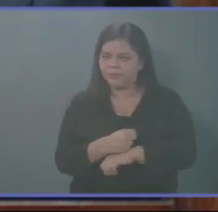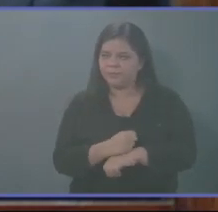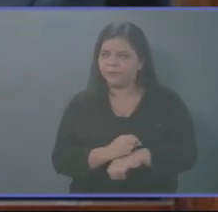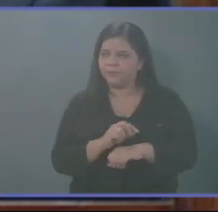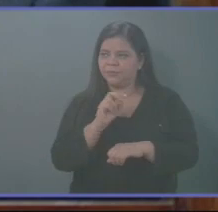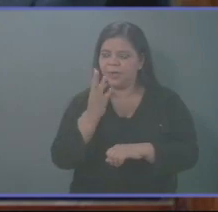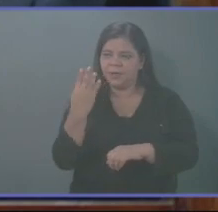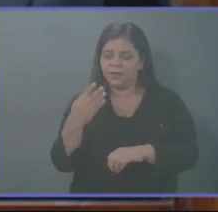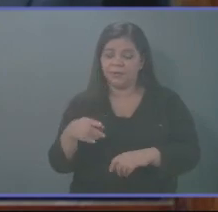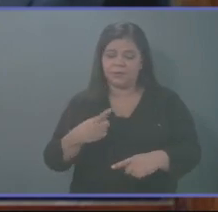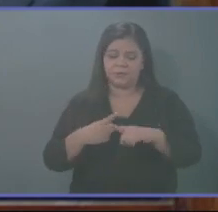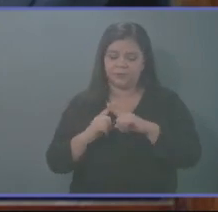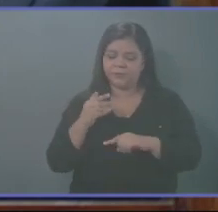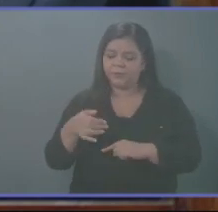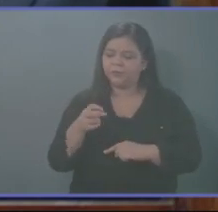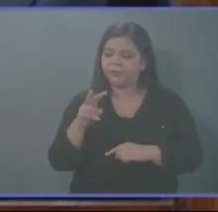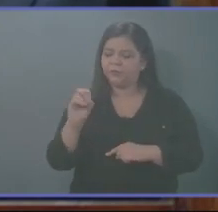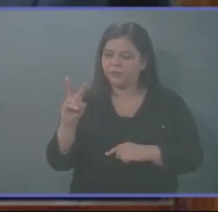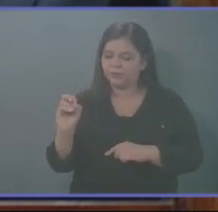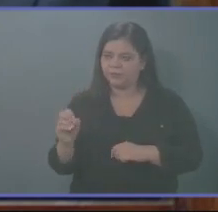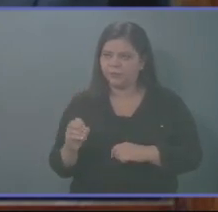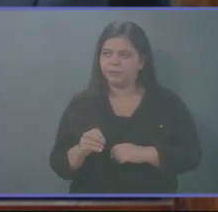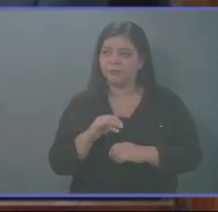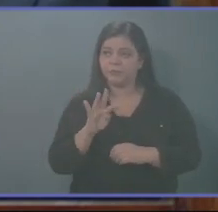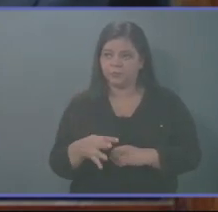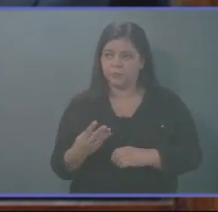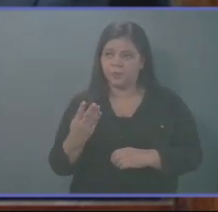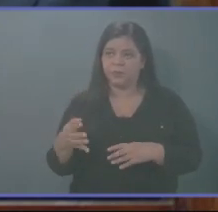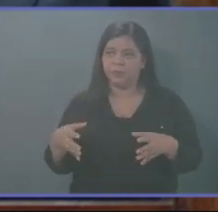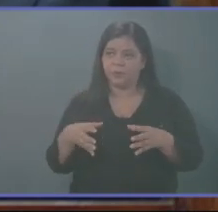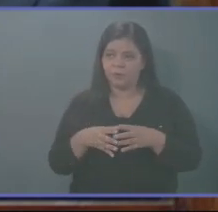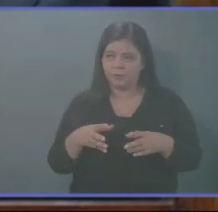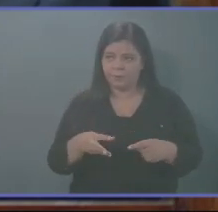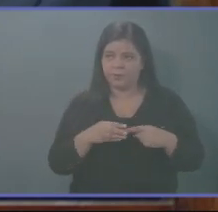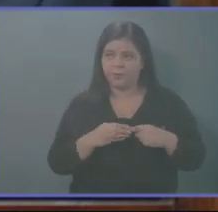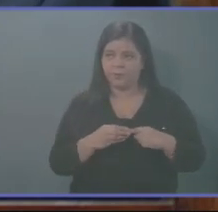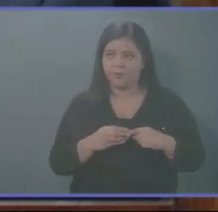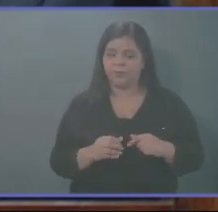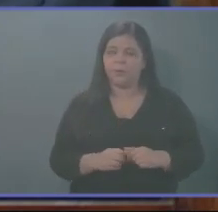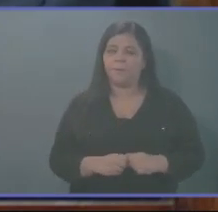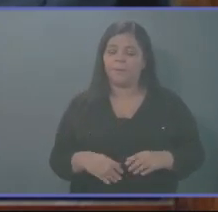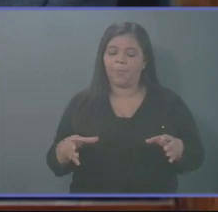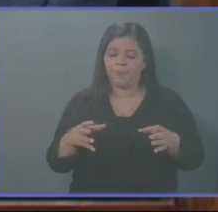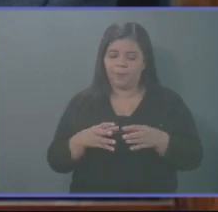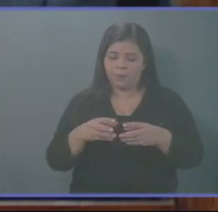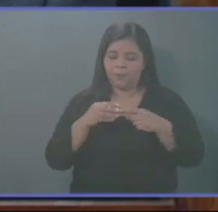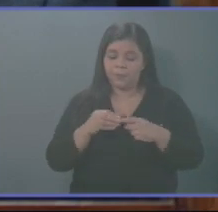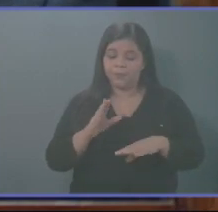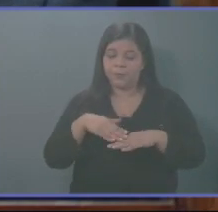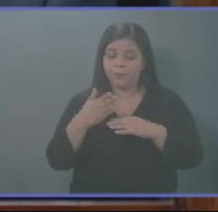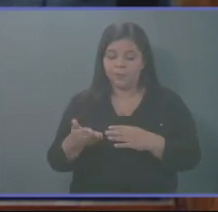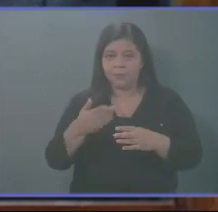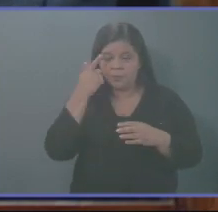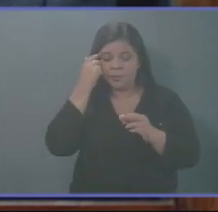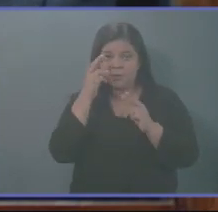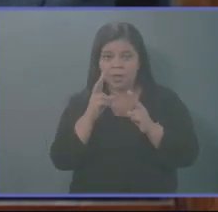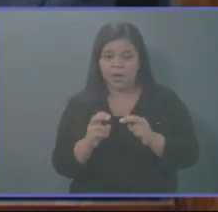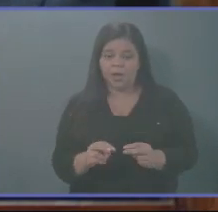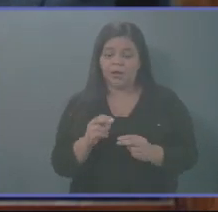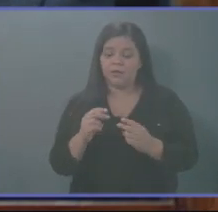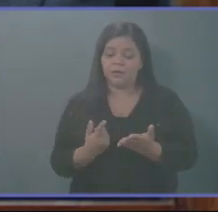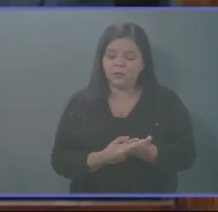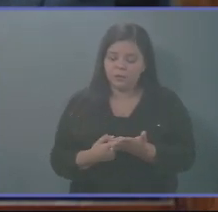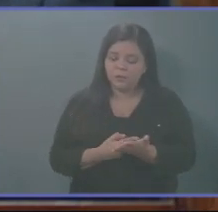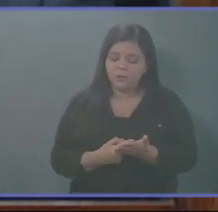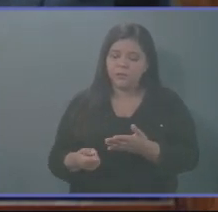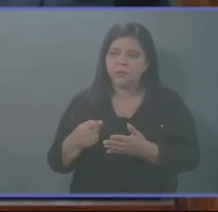2020. 4. Resolución de la Comisión Especial. La Comisión Especial, luego de escuchar los alegatos finales del fiscal en